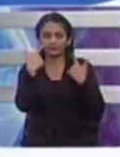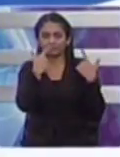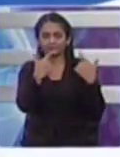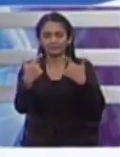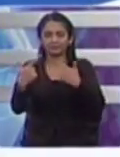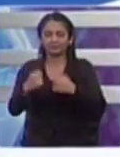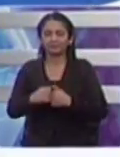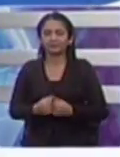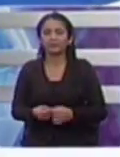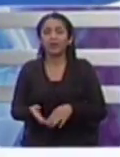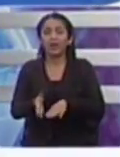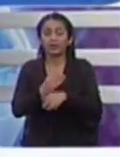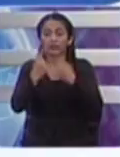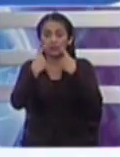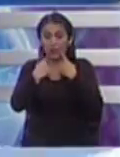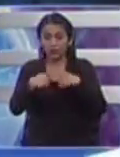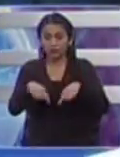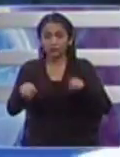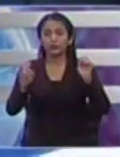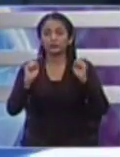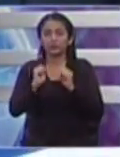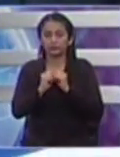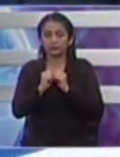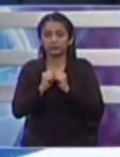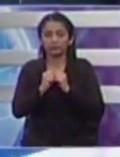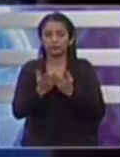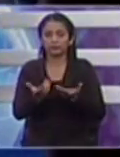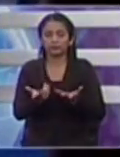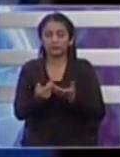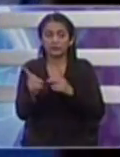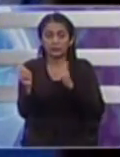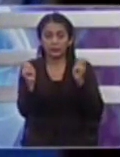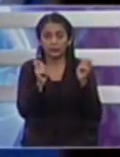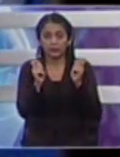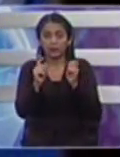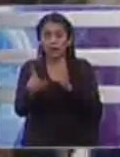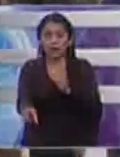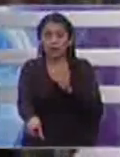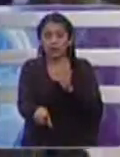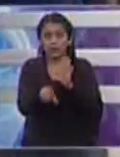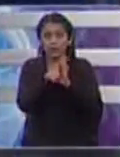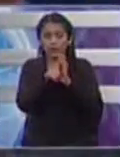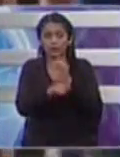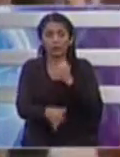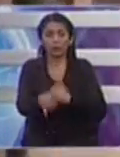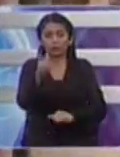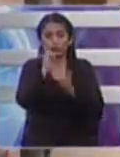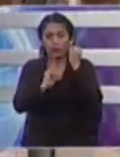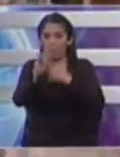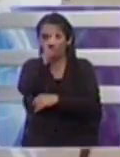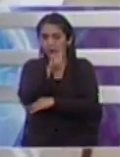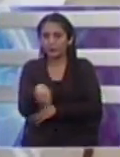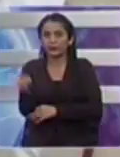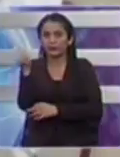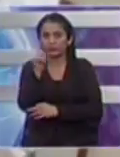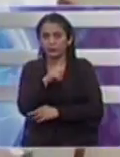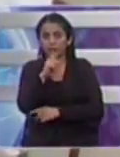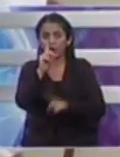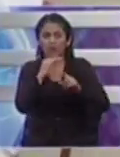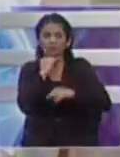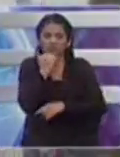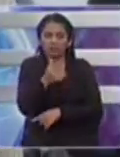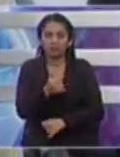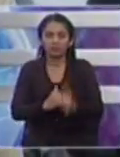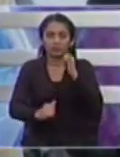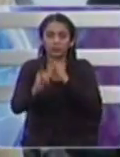El control fue anunciado un día antes que rige la ley seca. Habrá sanción económica a quienes infrinjan lo establecido por las